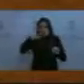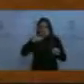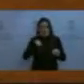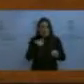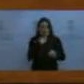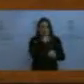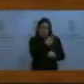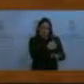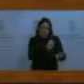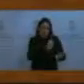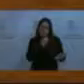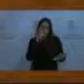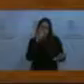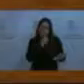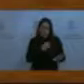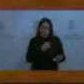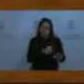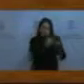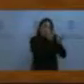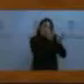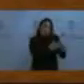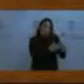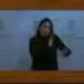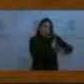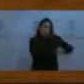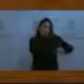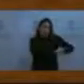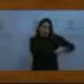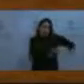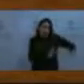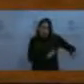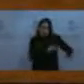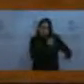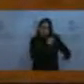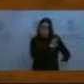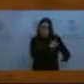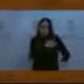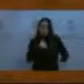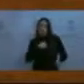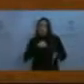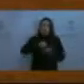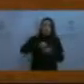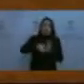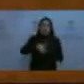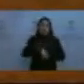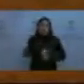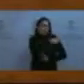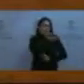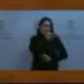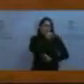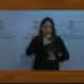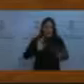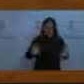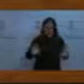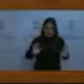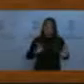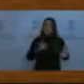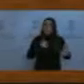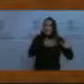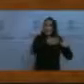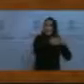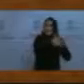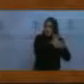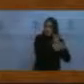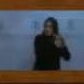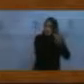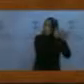Llamazares. Usted es el que es de izquierdas, yo soy de centro-derecha, usted es el que es comunista, ¿no? Yo creo que tendrá que explicar por qué quiere